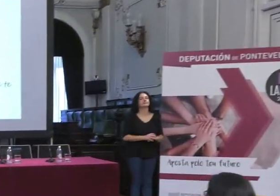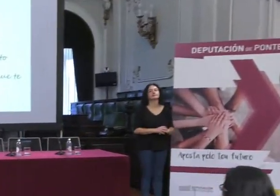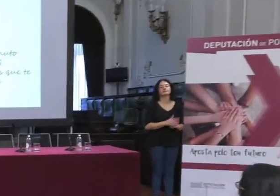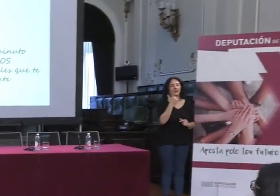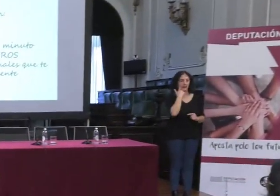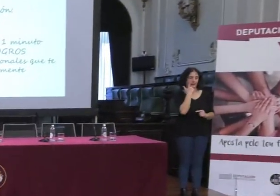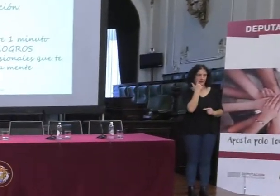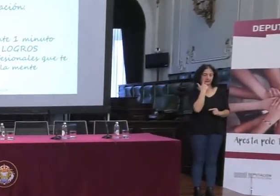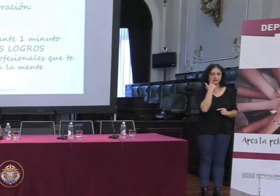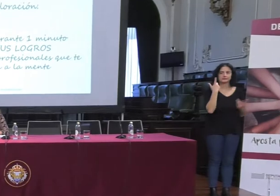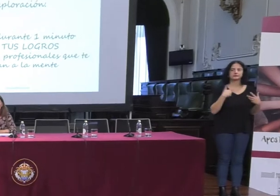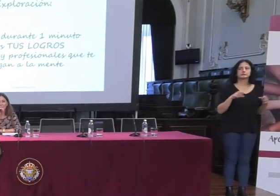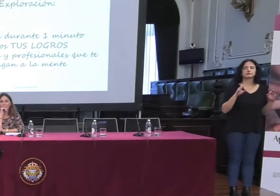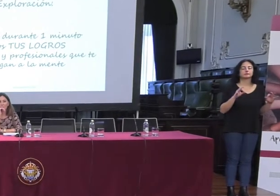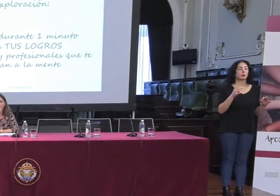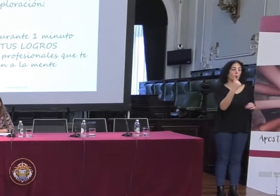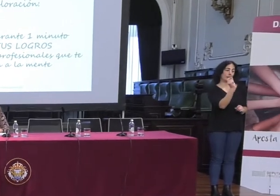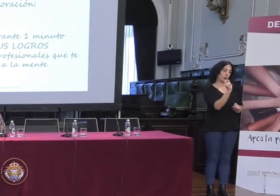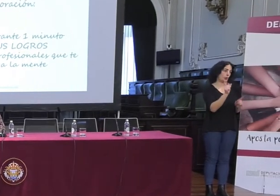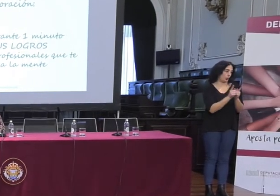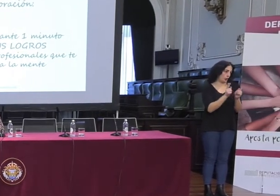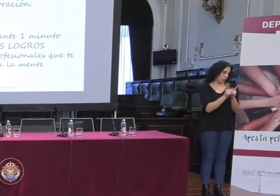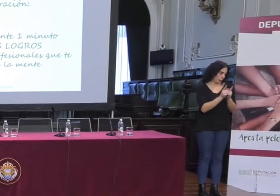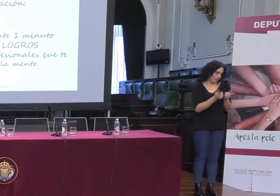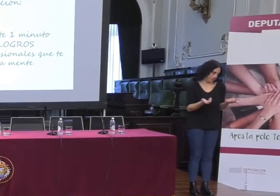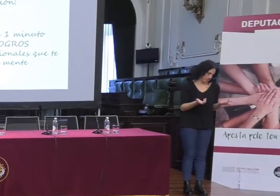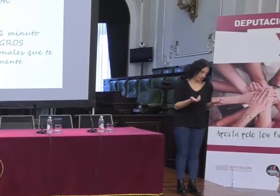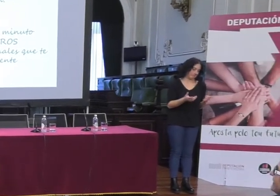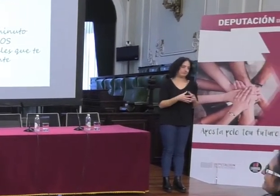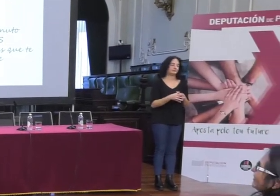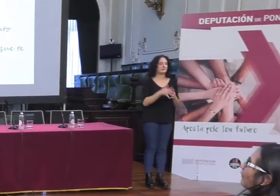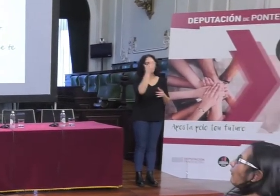A ver, hemos tenido solo un minuto, ¿vale?